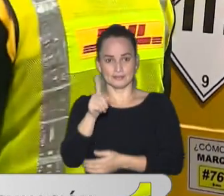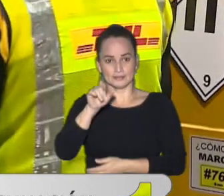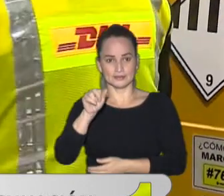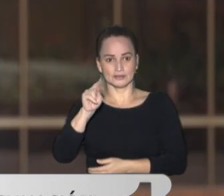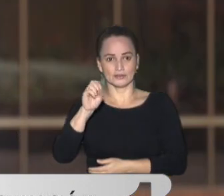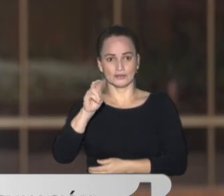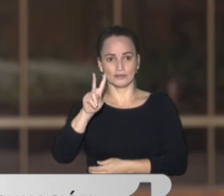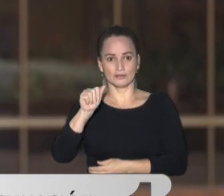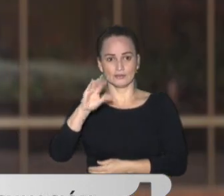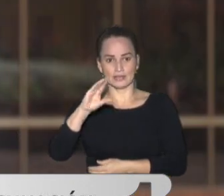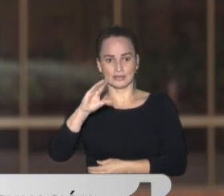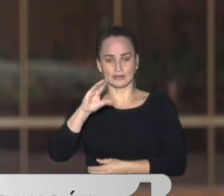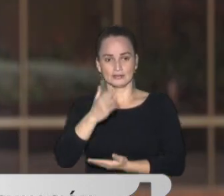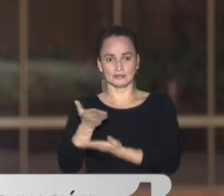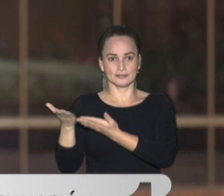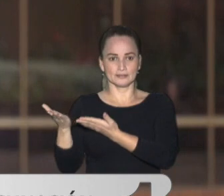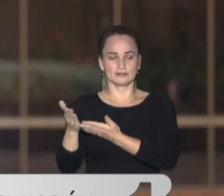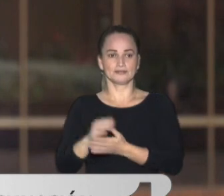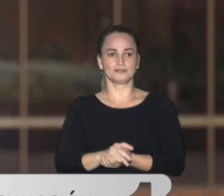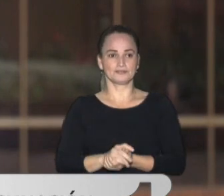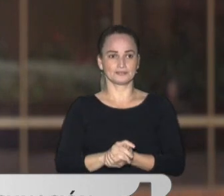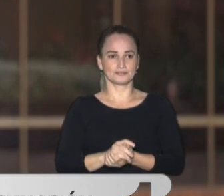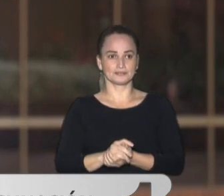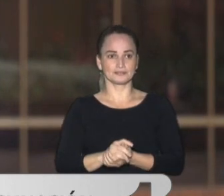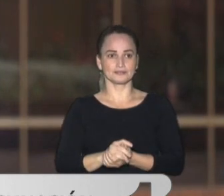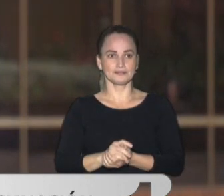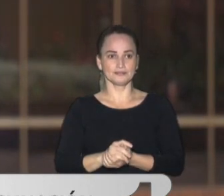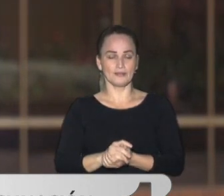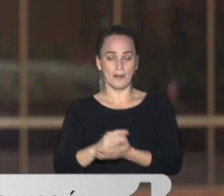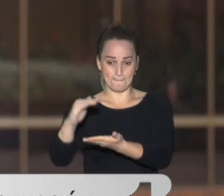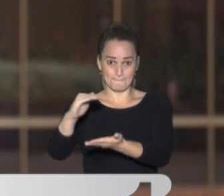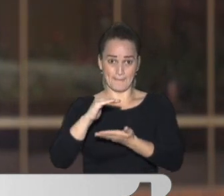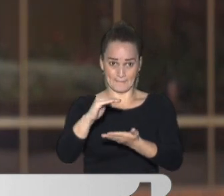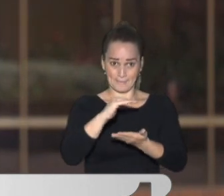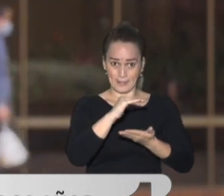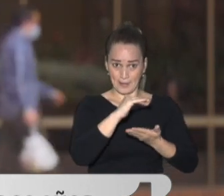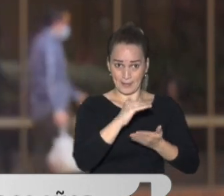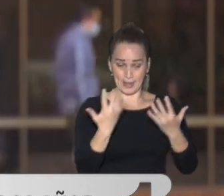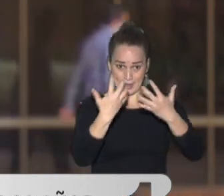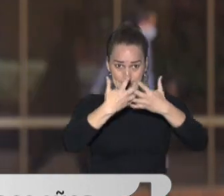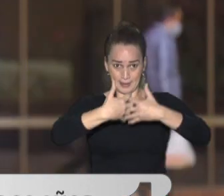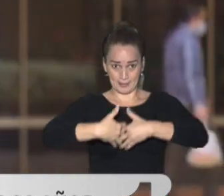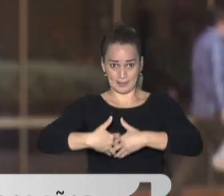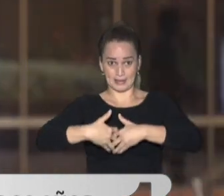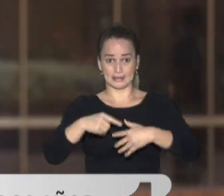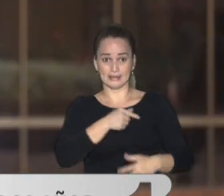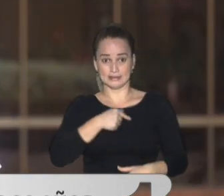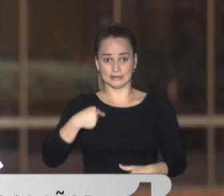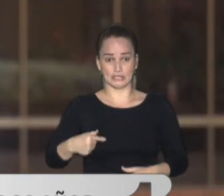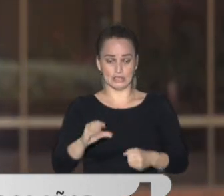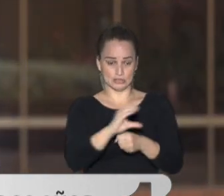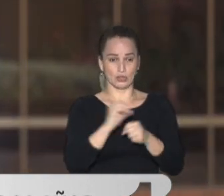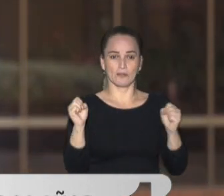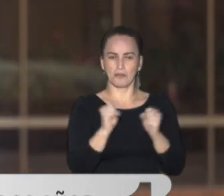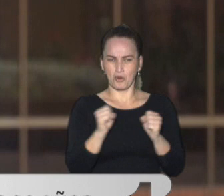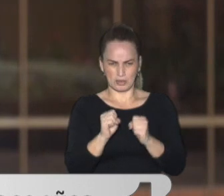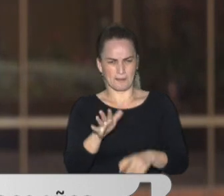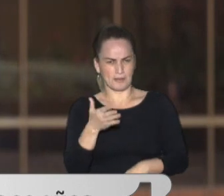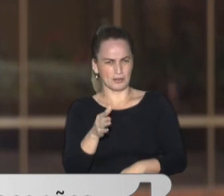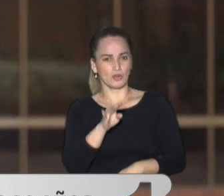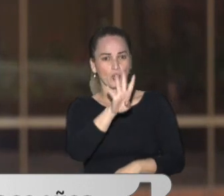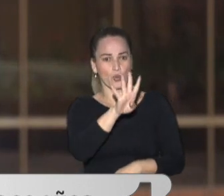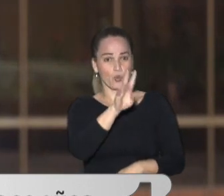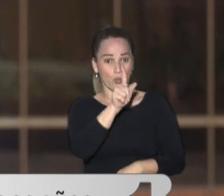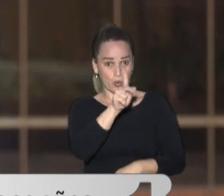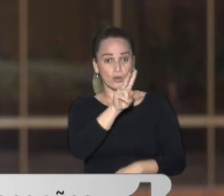192.000. Y con la llegada de más de 12.000 dosis de la farmacéutica Sinovac en Bogotá, ya han sido vacunados